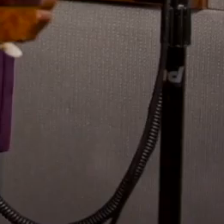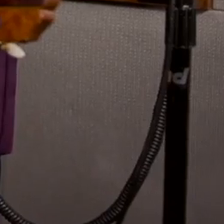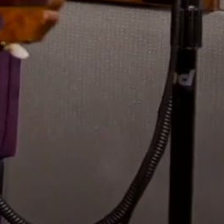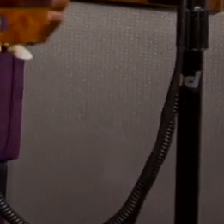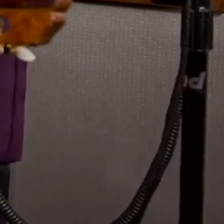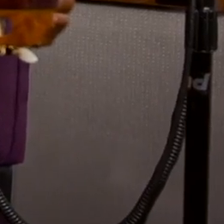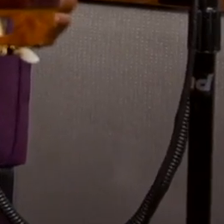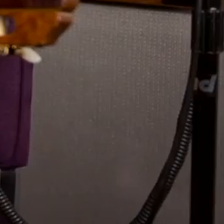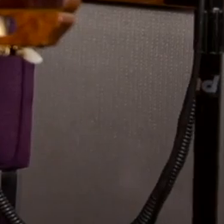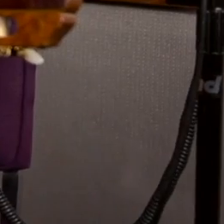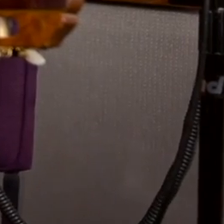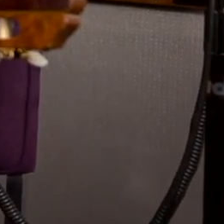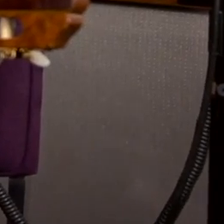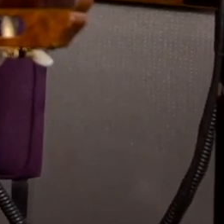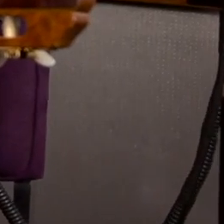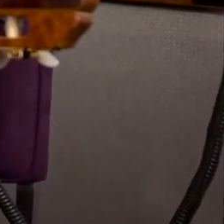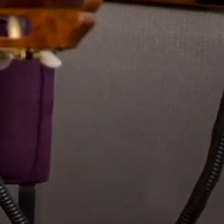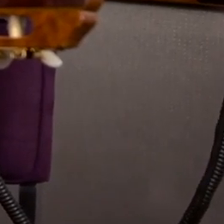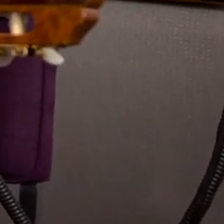Executioner's